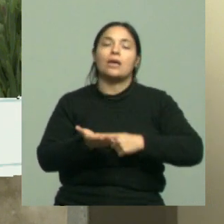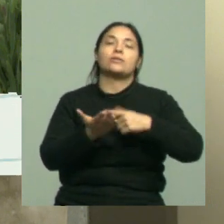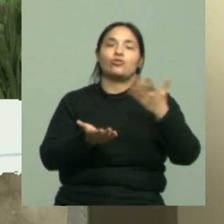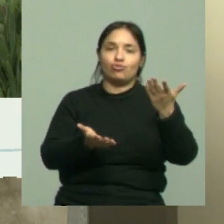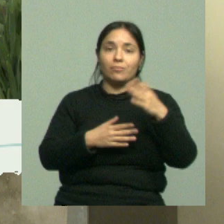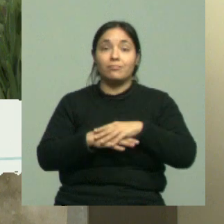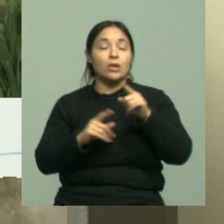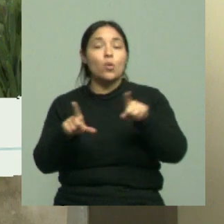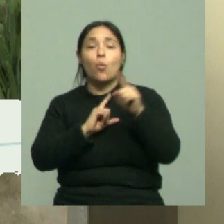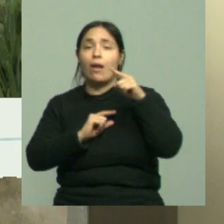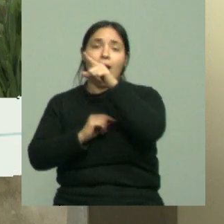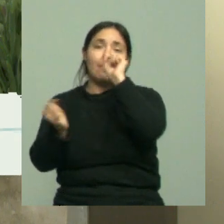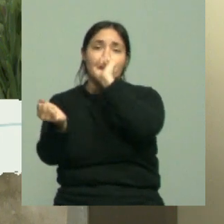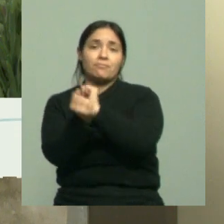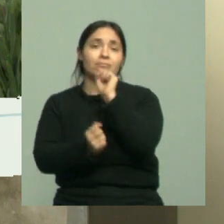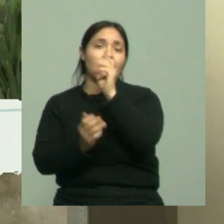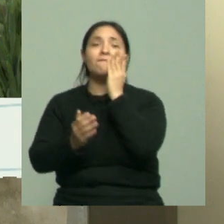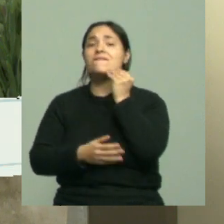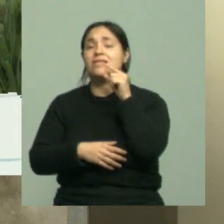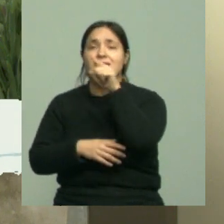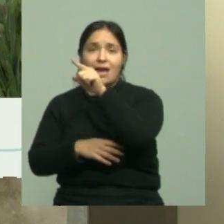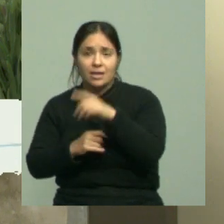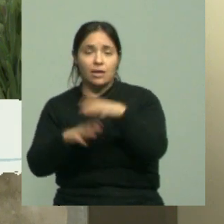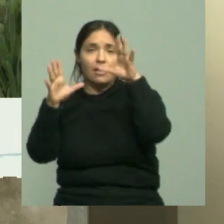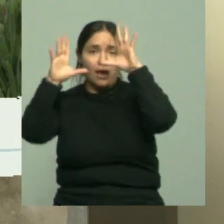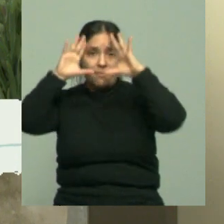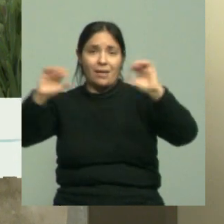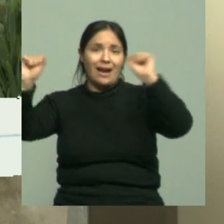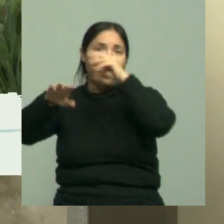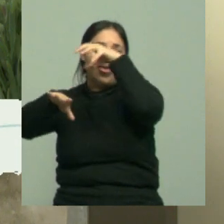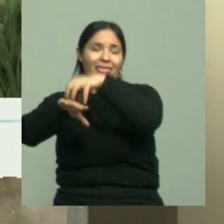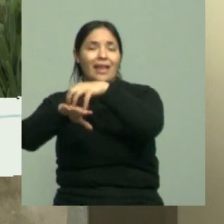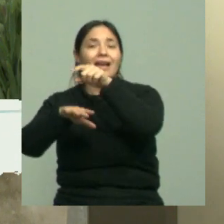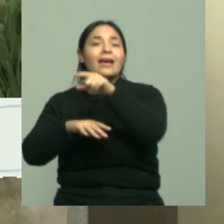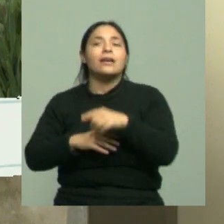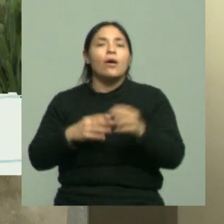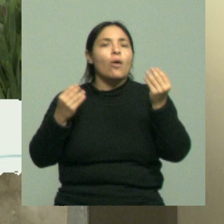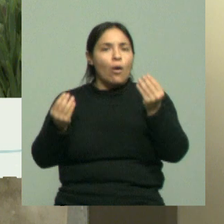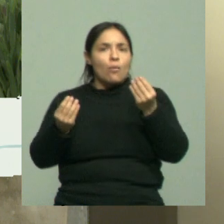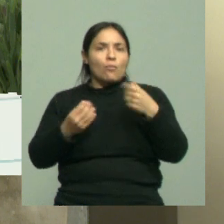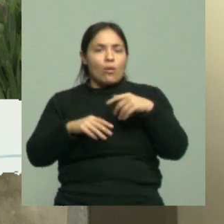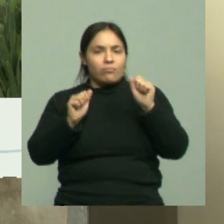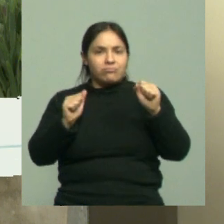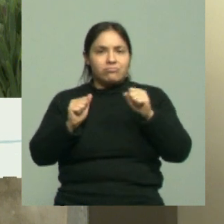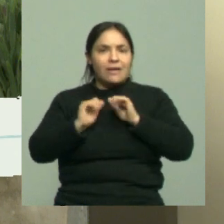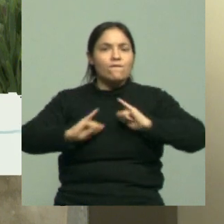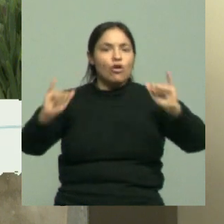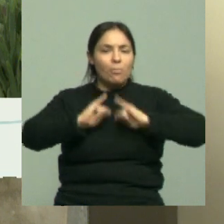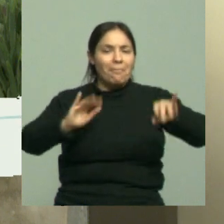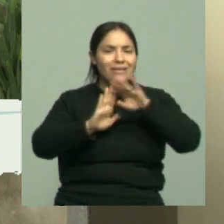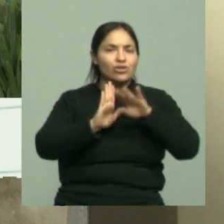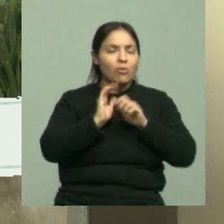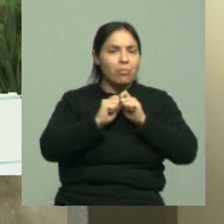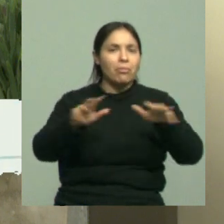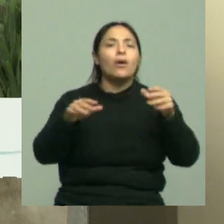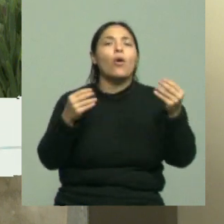prisión británica, como decías vos que estuvo también en la embajada? ¿Cómo fue el tema de estos documentos? Porque se hablaba mucho de